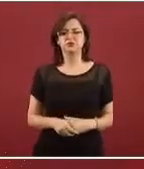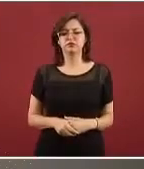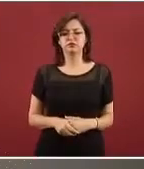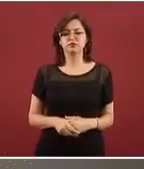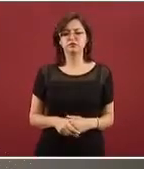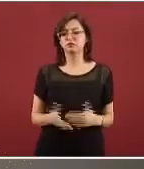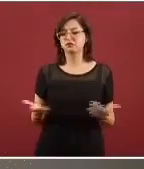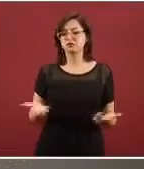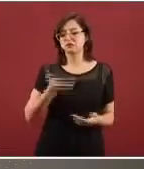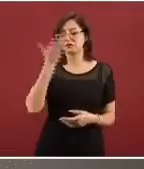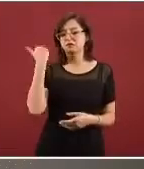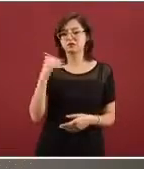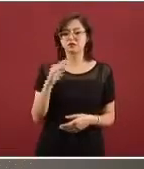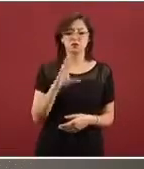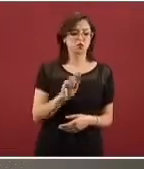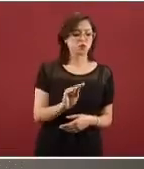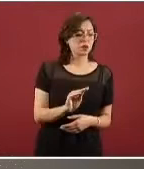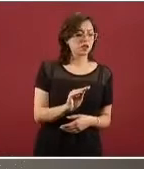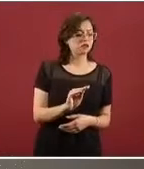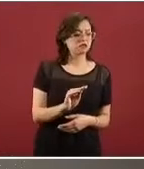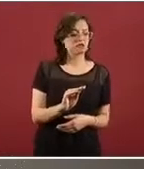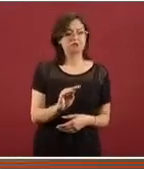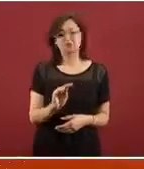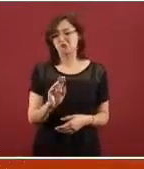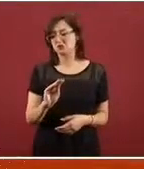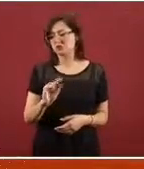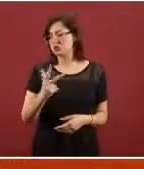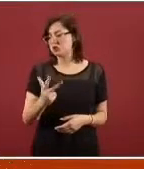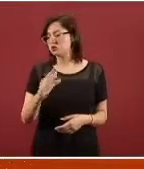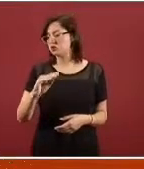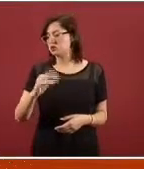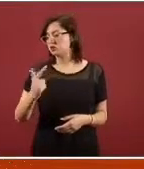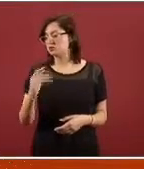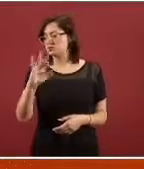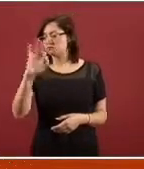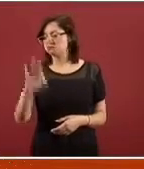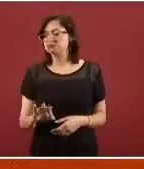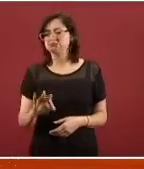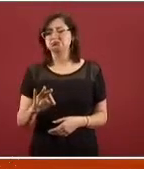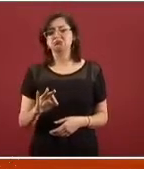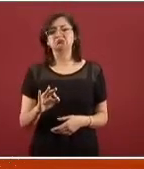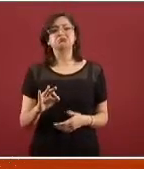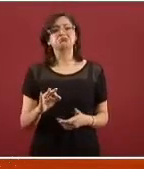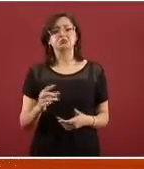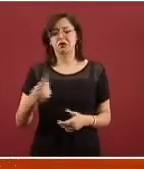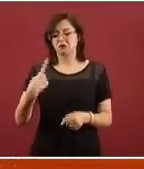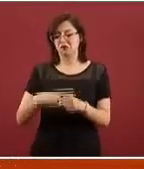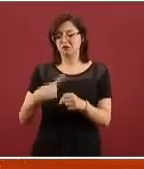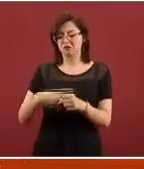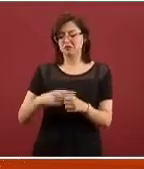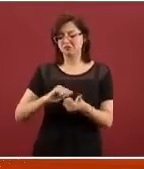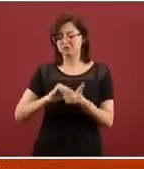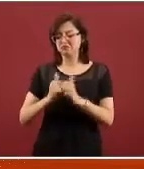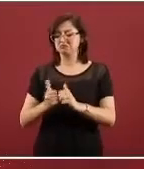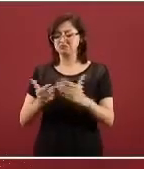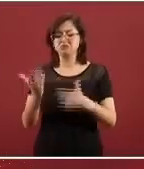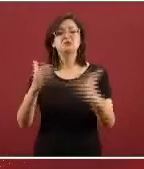98, 97%. ¿Sí? Pero esos son porcentajes. Pero en la vida